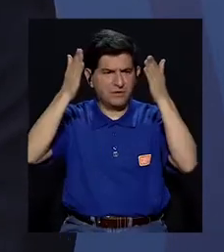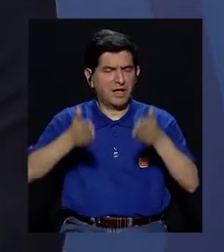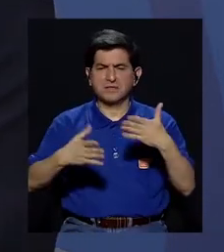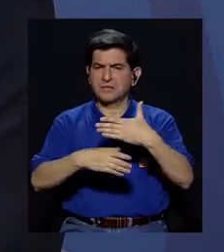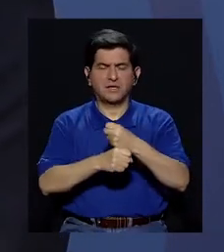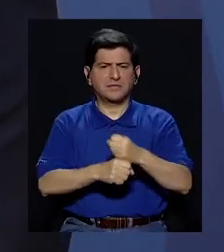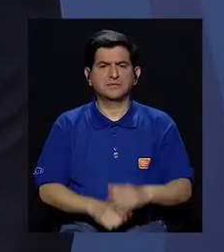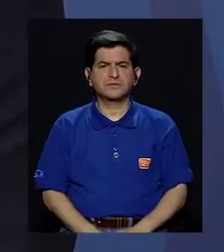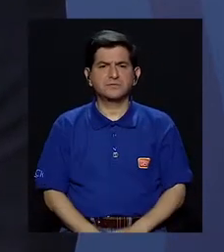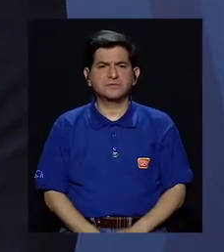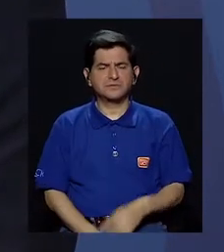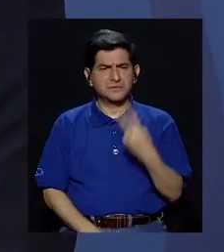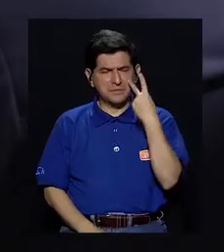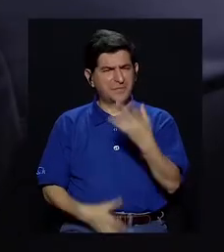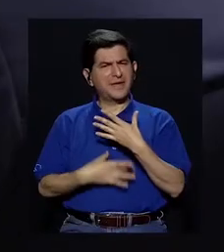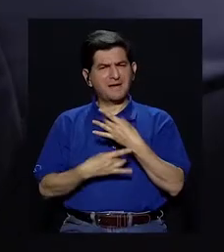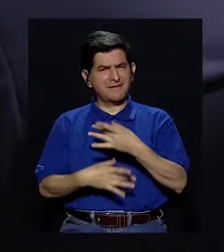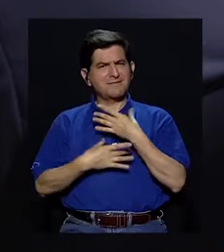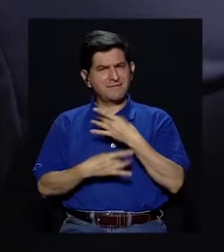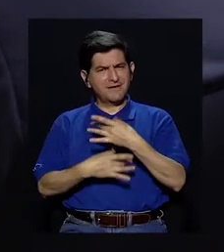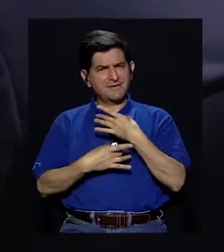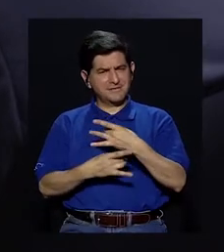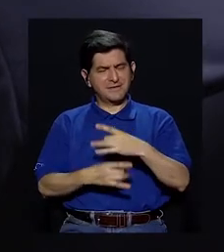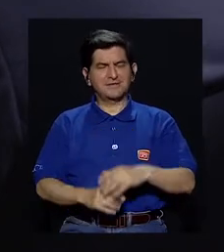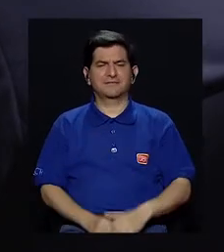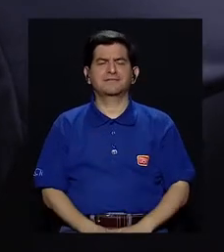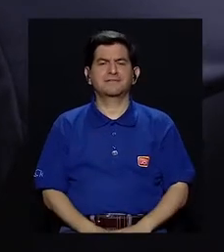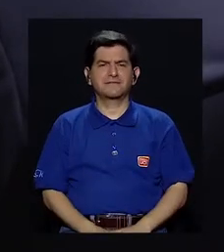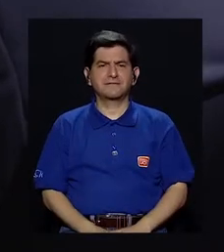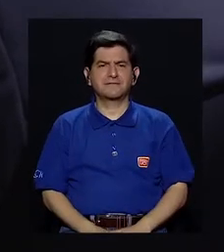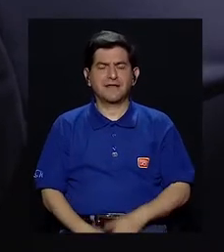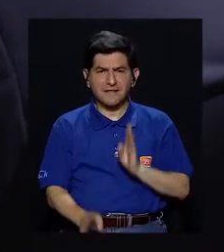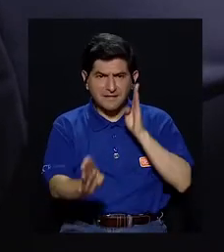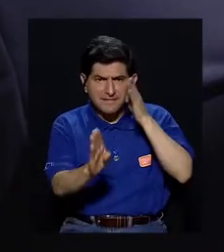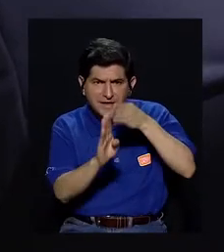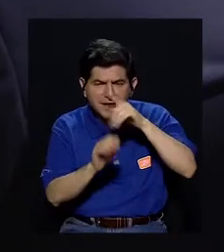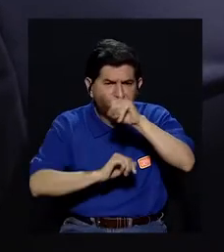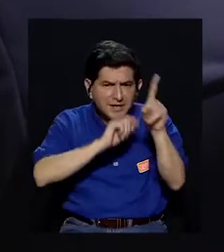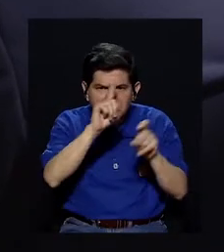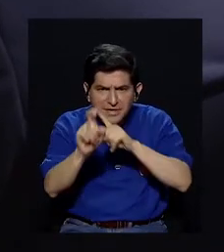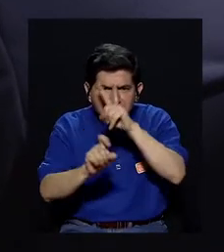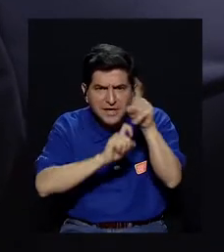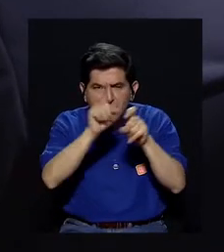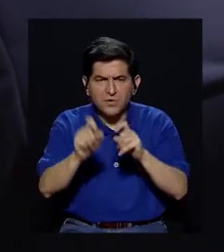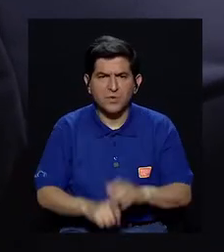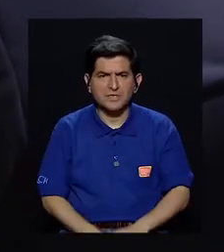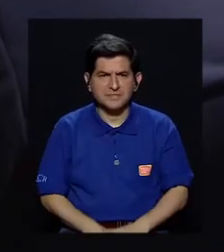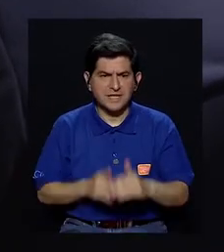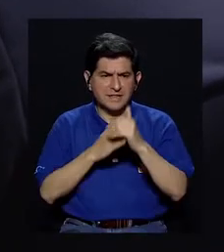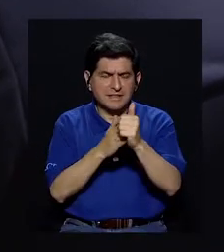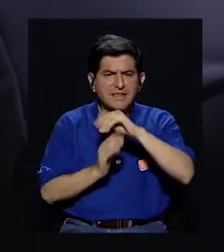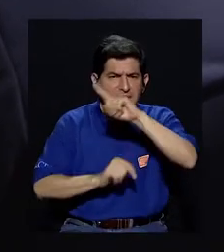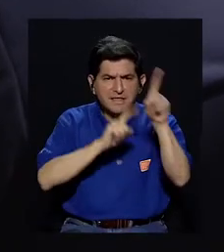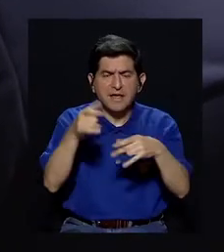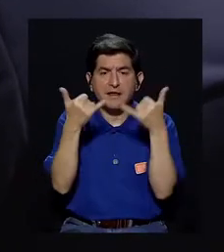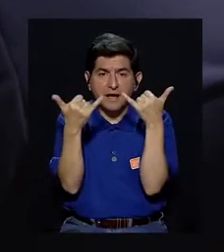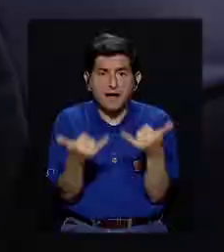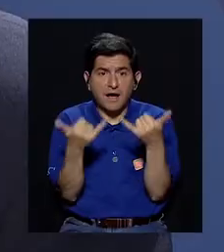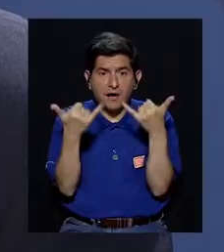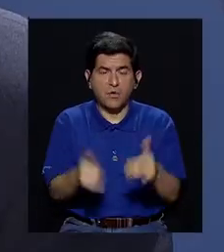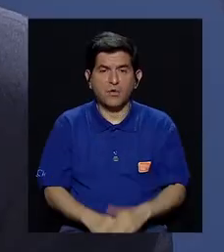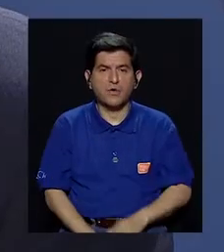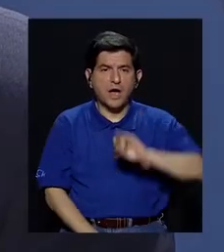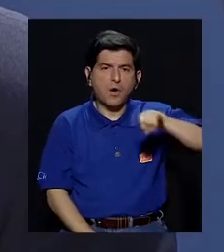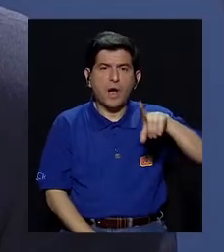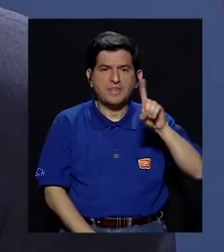de los candidatos vea qué curioso vámonos directamente a las encuestas quien encabeza las encuestas en este